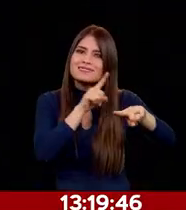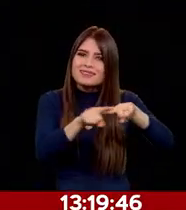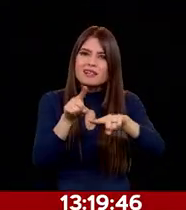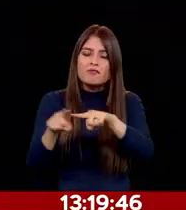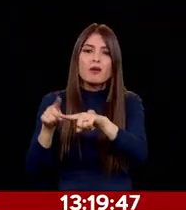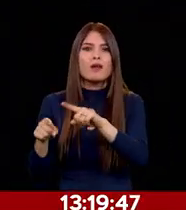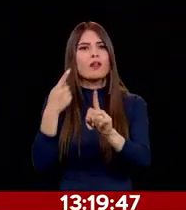de coronavirus